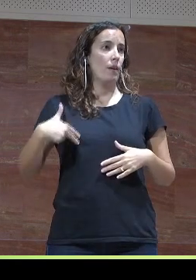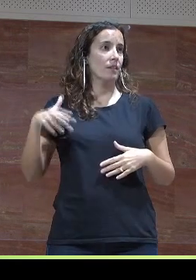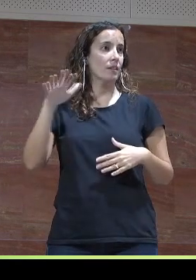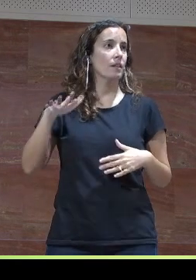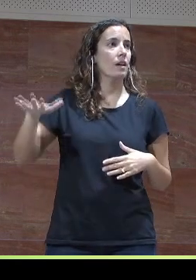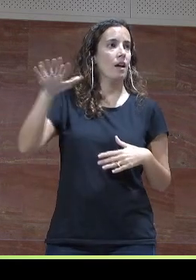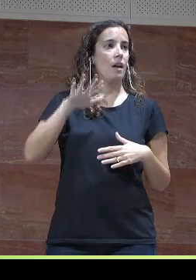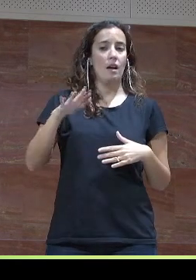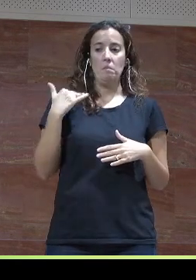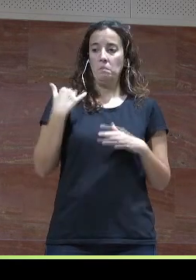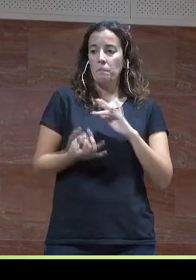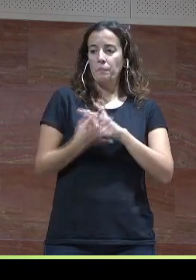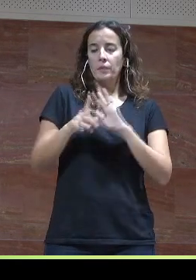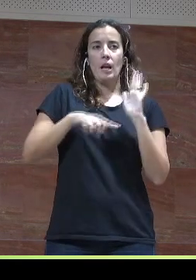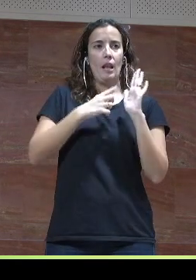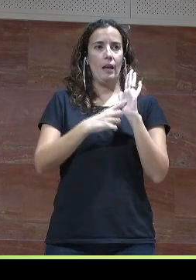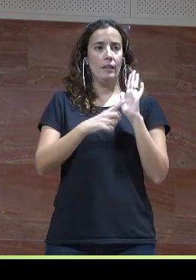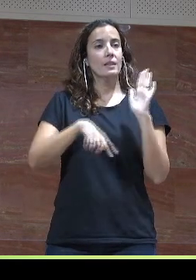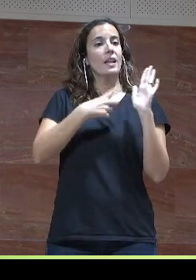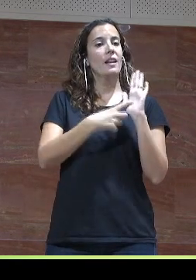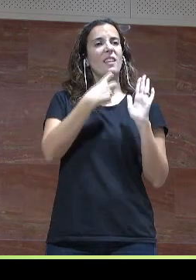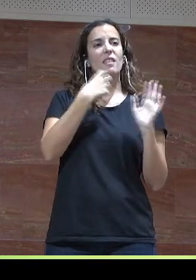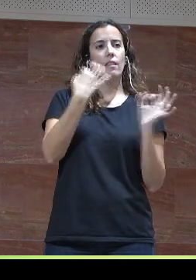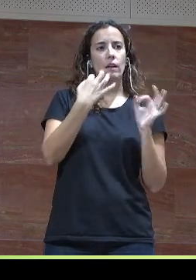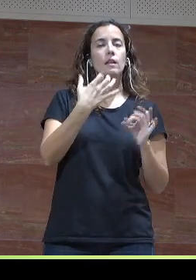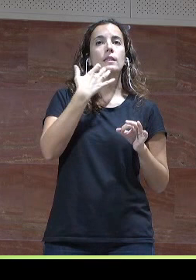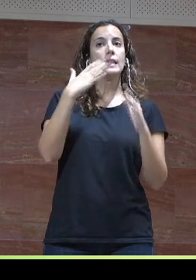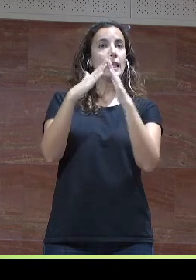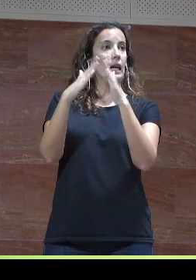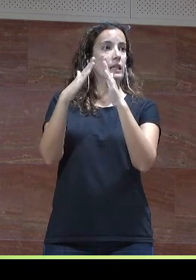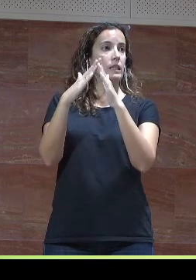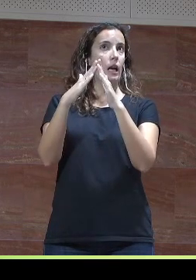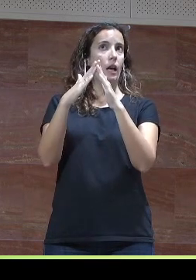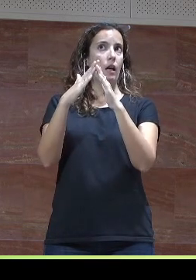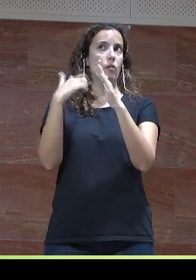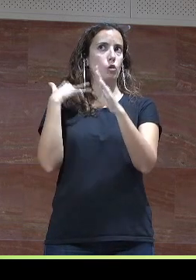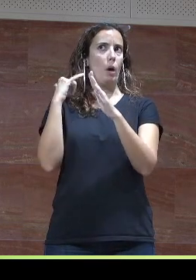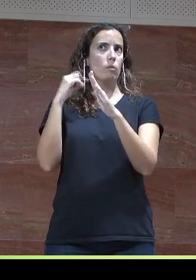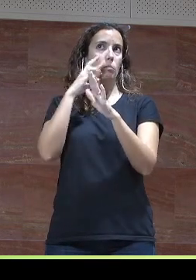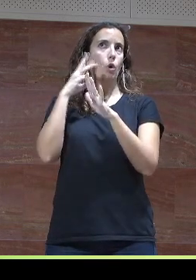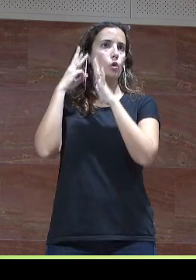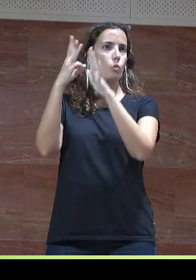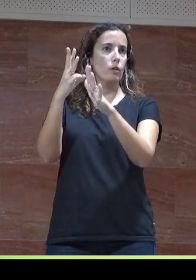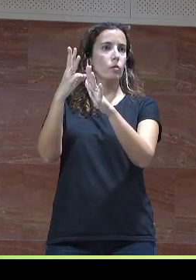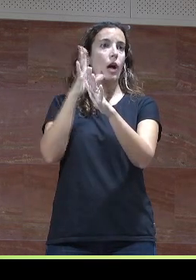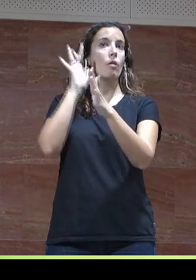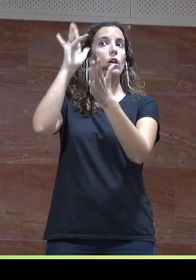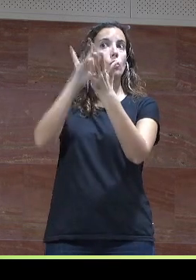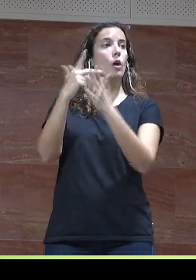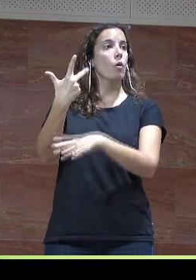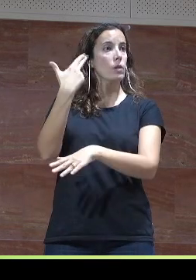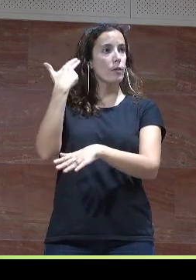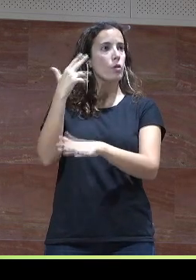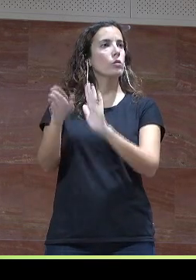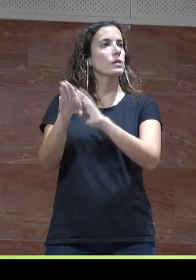ha salido una ley que si tú has tenido esa casa 8 años, ya al jubilarte tú puedes ir allí